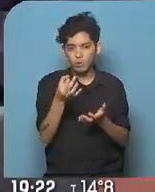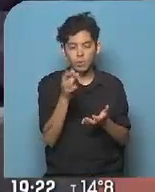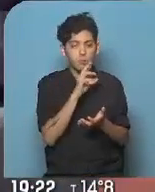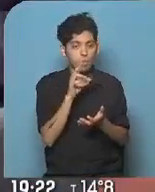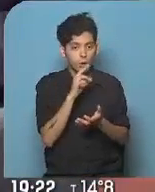de la tv pública